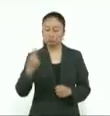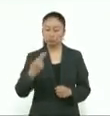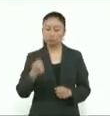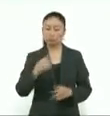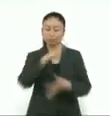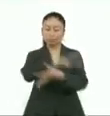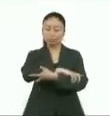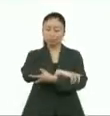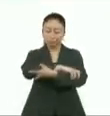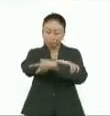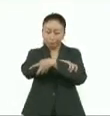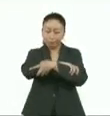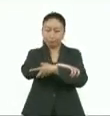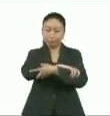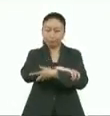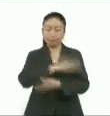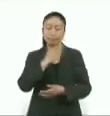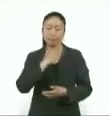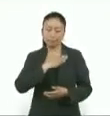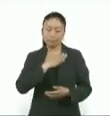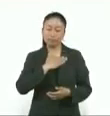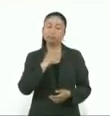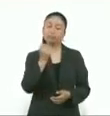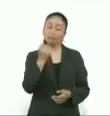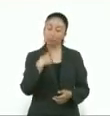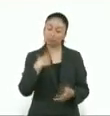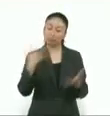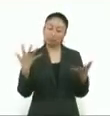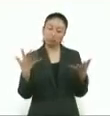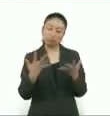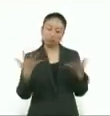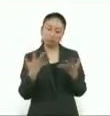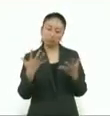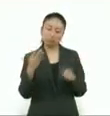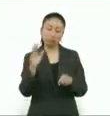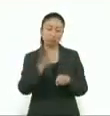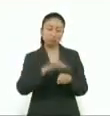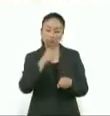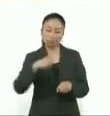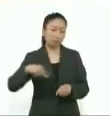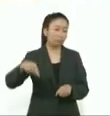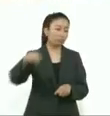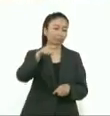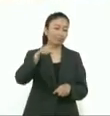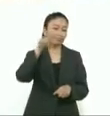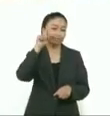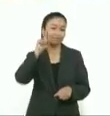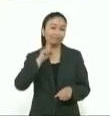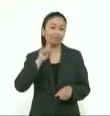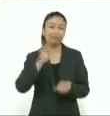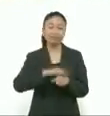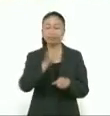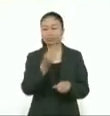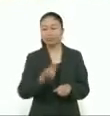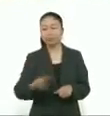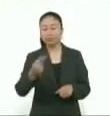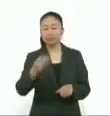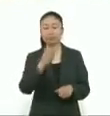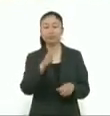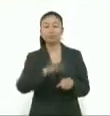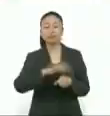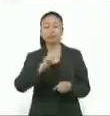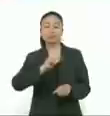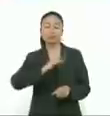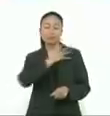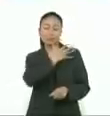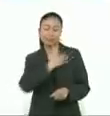solidaria. Lo hago por mí misma, lo hago por ellas, lo hago por ustedes, lo hago por mis hijas,